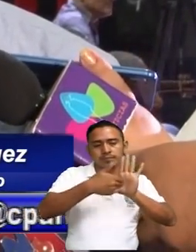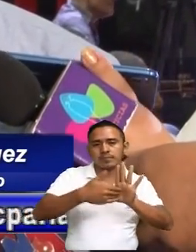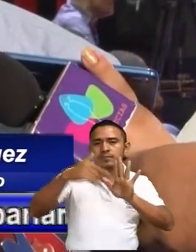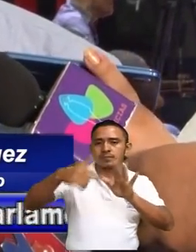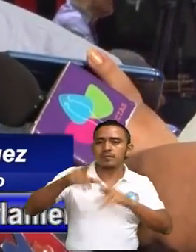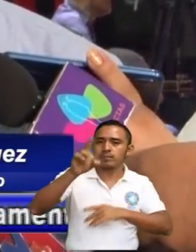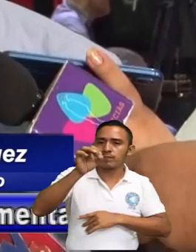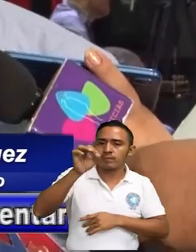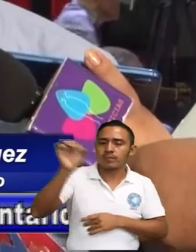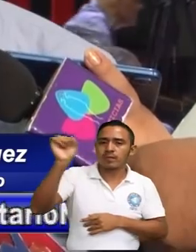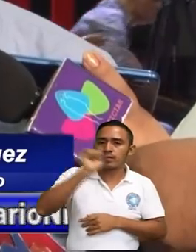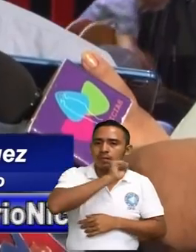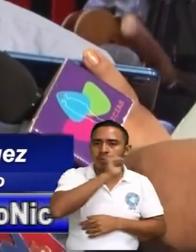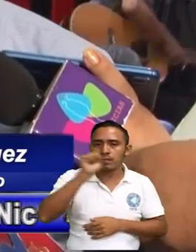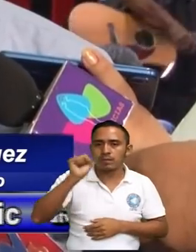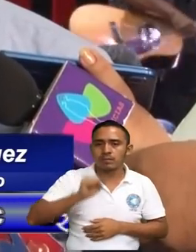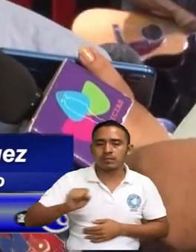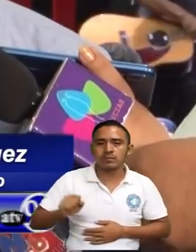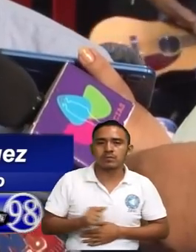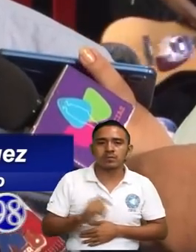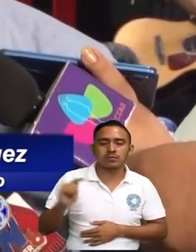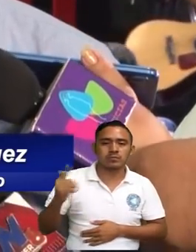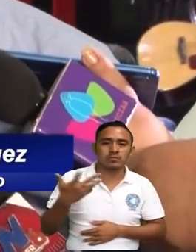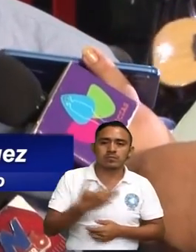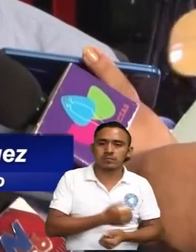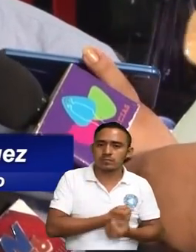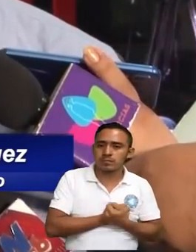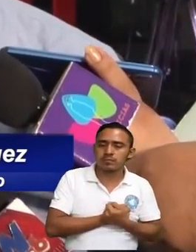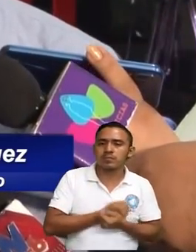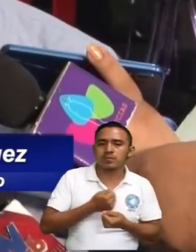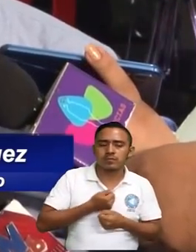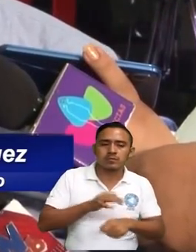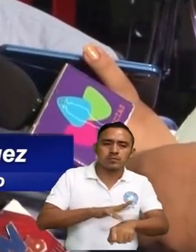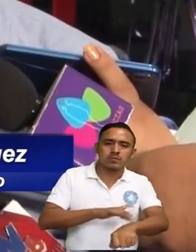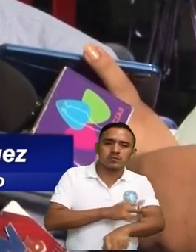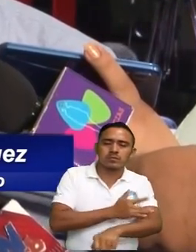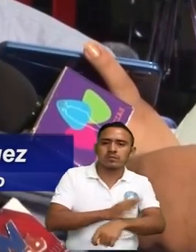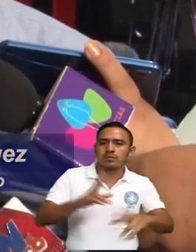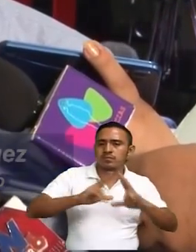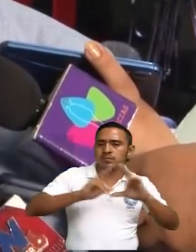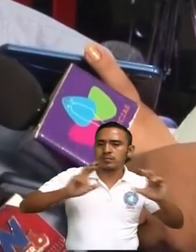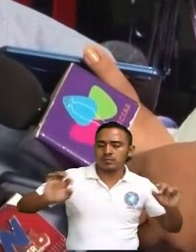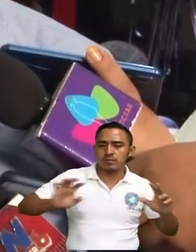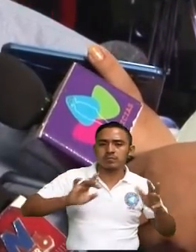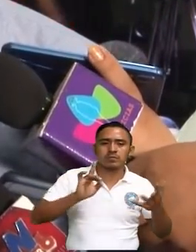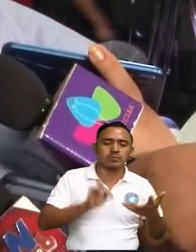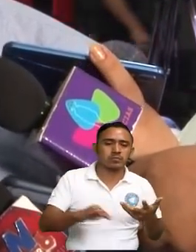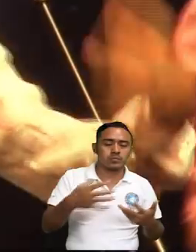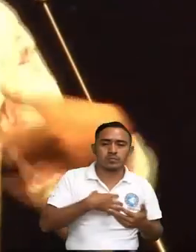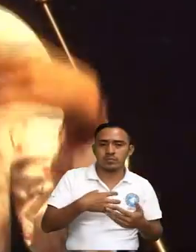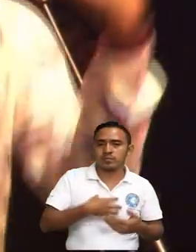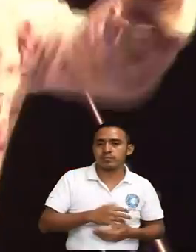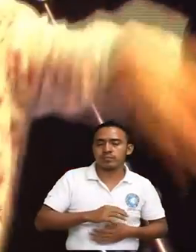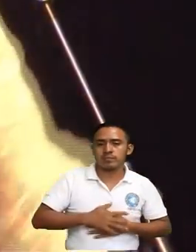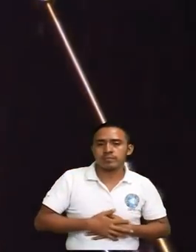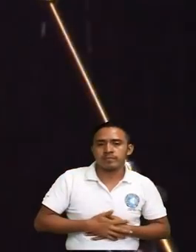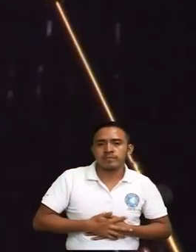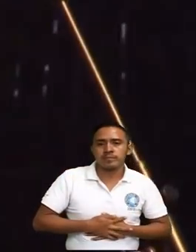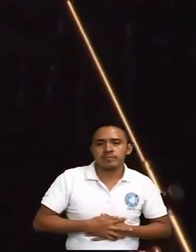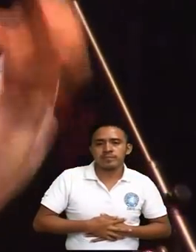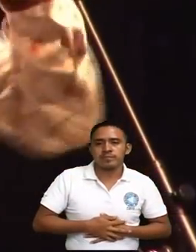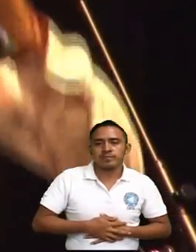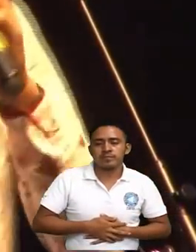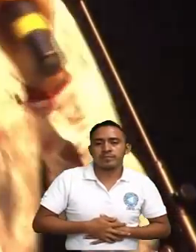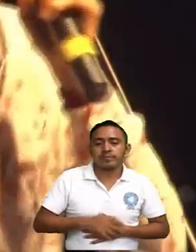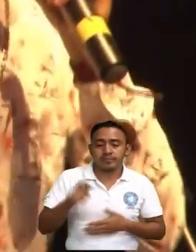10 canciones pues todo ese amor que sentimos por nuestro país, que sentimos por nuestra revolución.